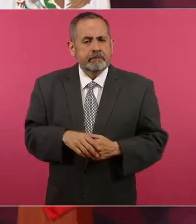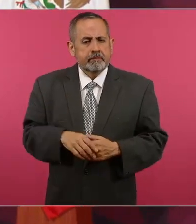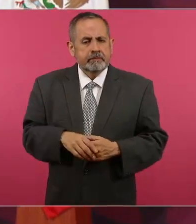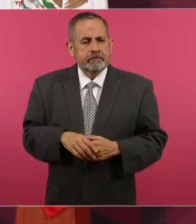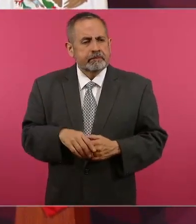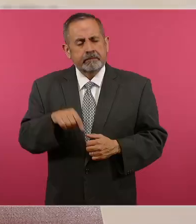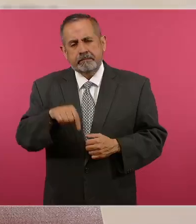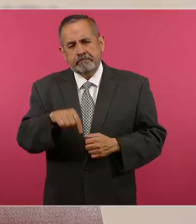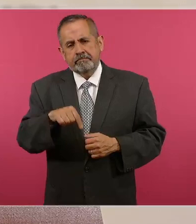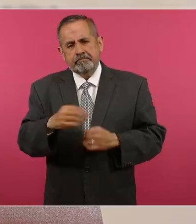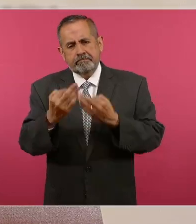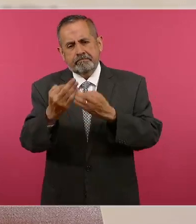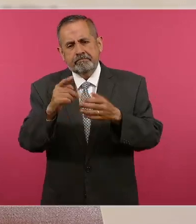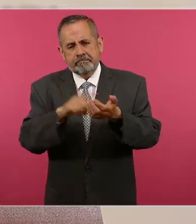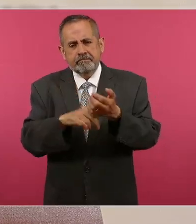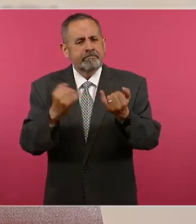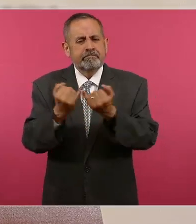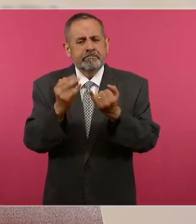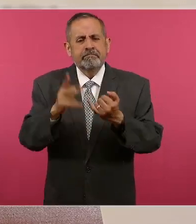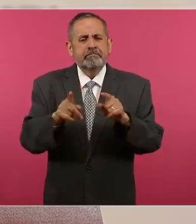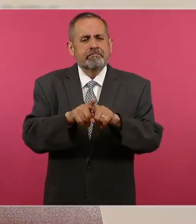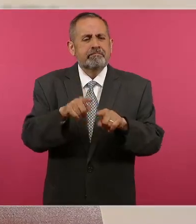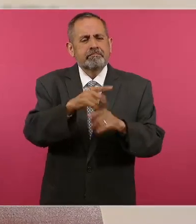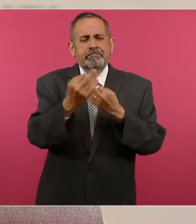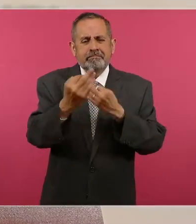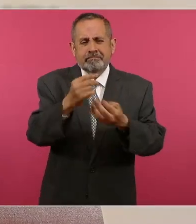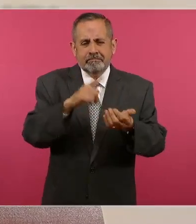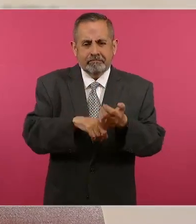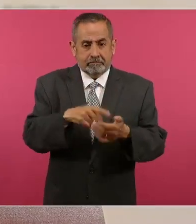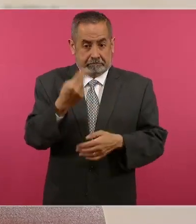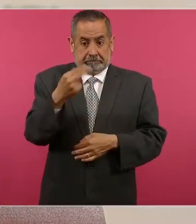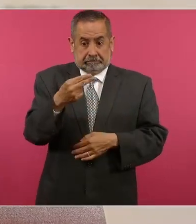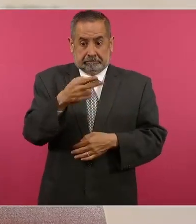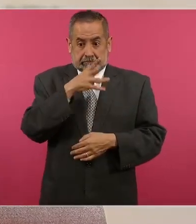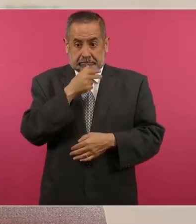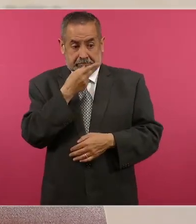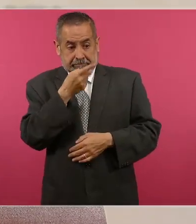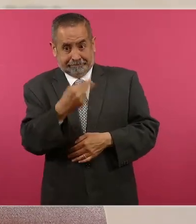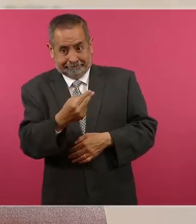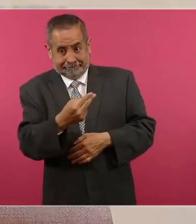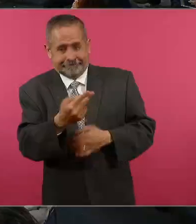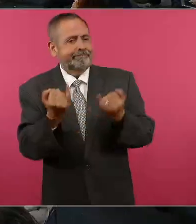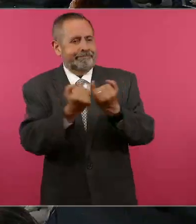aquí, igual como vino la señora que no puedo nombrar,